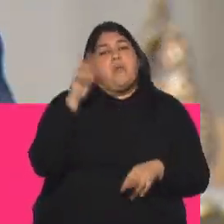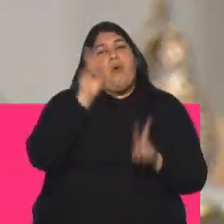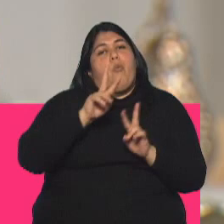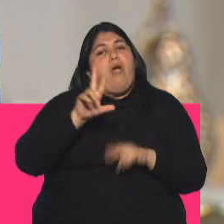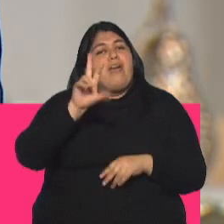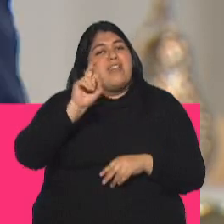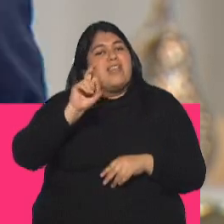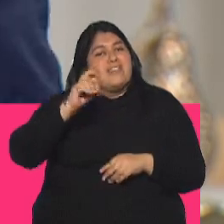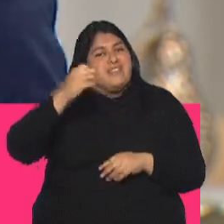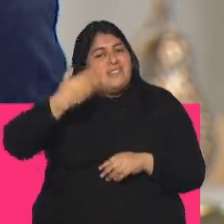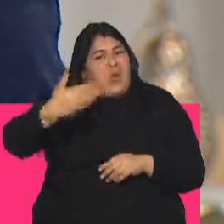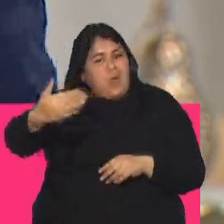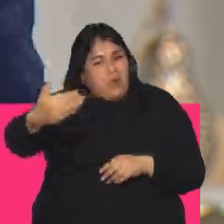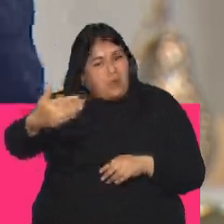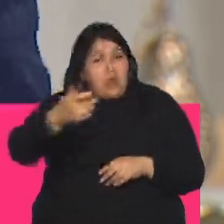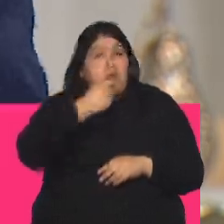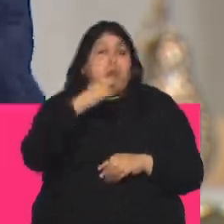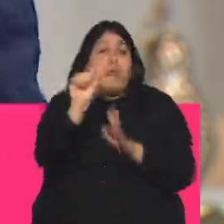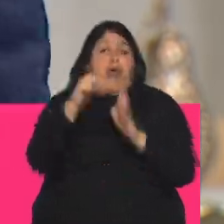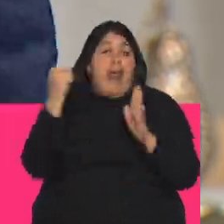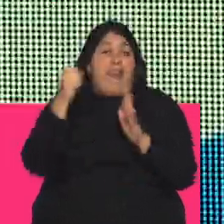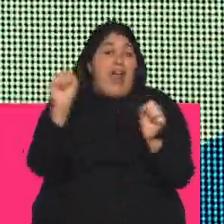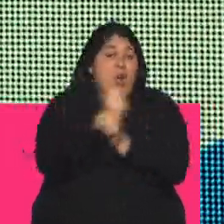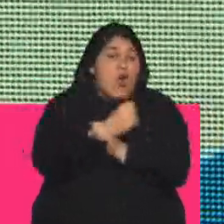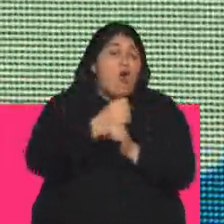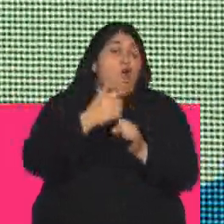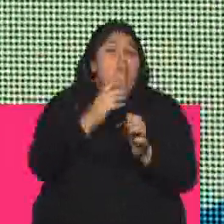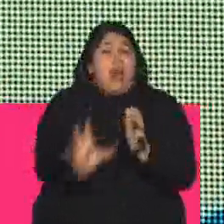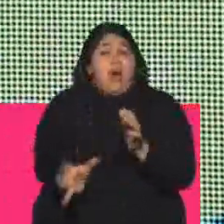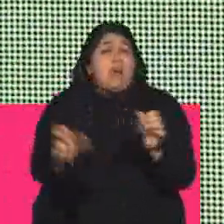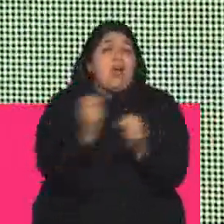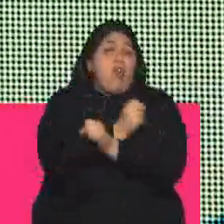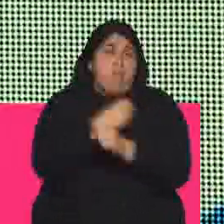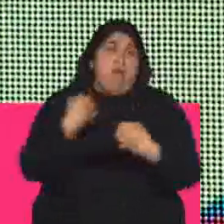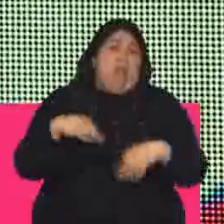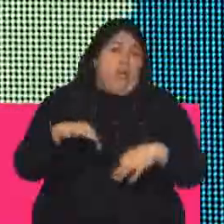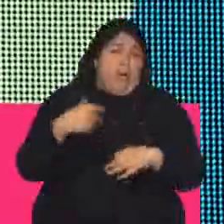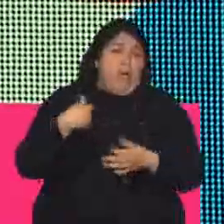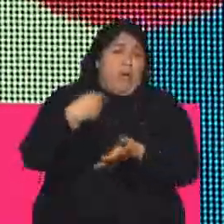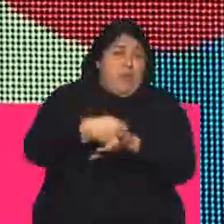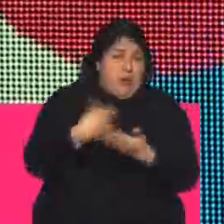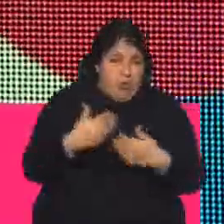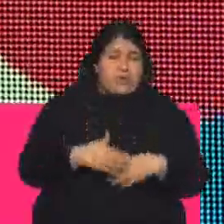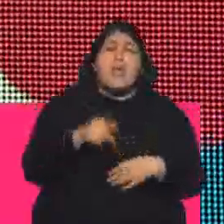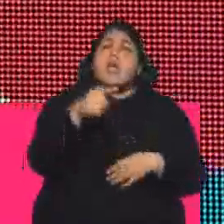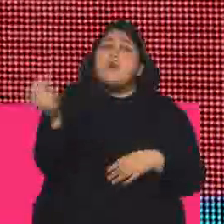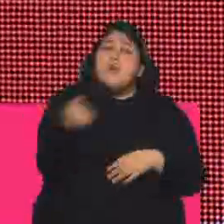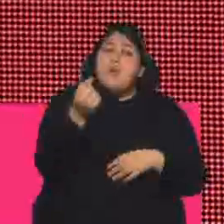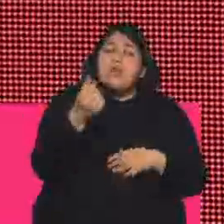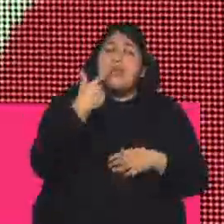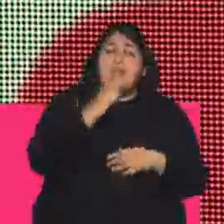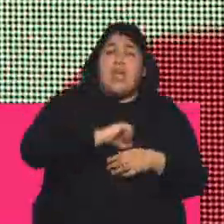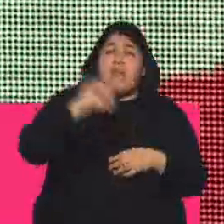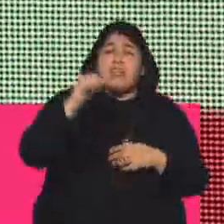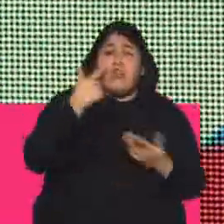Digo, sí, si se te rompe la heladera o lo que sea, electrodoméstico. Claro, 2 años y medio. Vos lo que tenés que comparar siempre es con la inflación. Claro. La inflación en los últimos